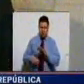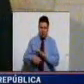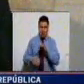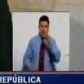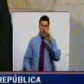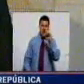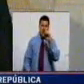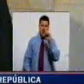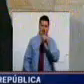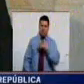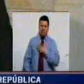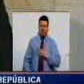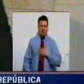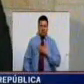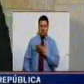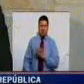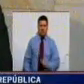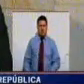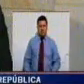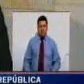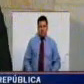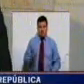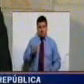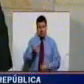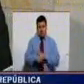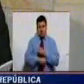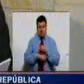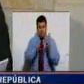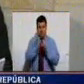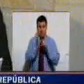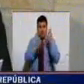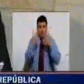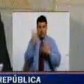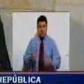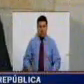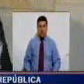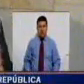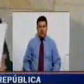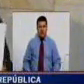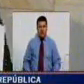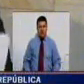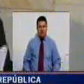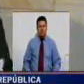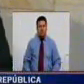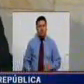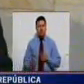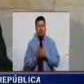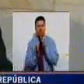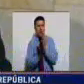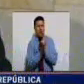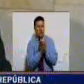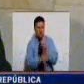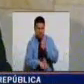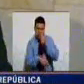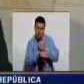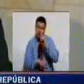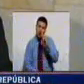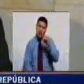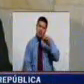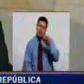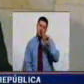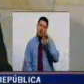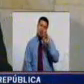doctor Cárdenas fue lamentable, porque él en el 2012, en un informe de Junta Directiva de